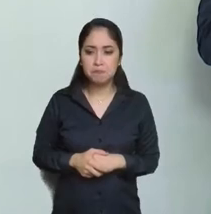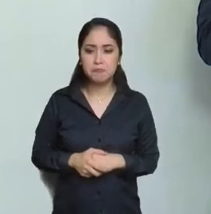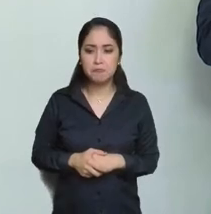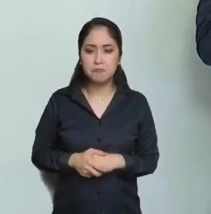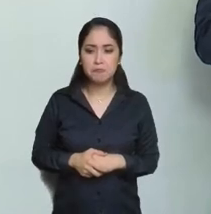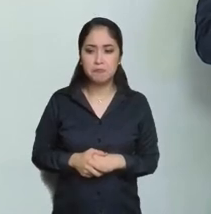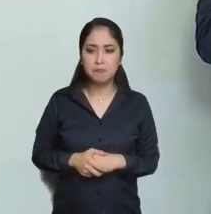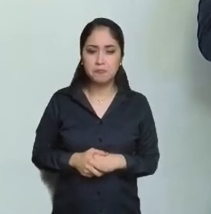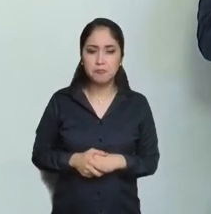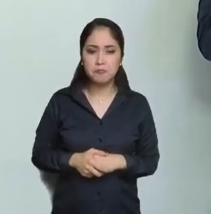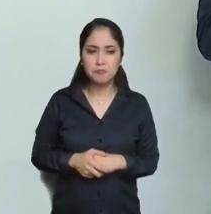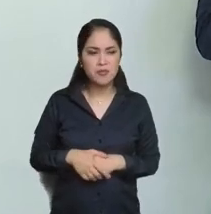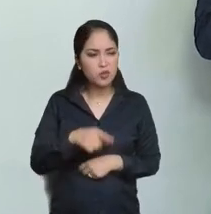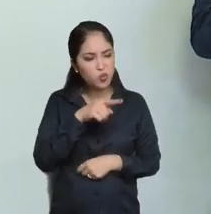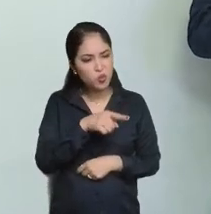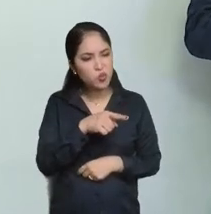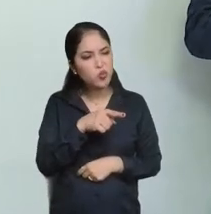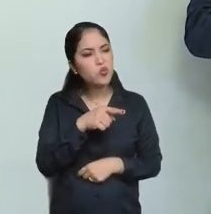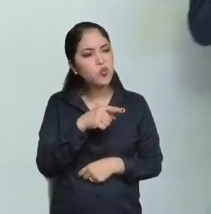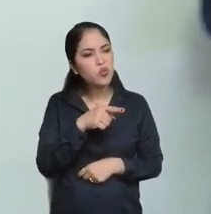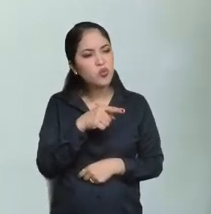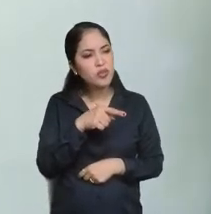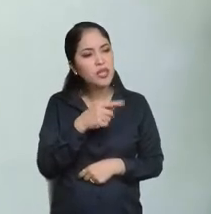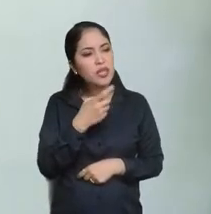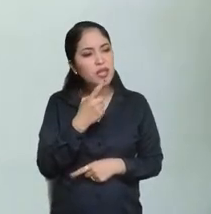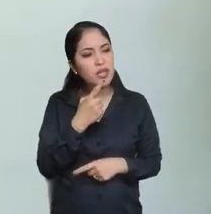norte. Eres. Carintia Cota.